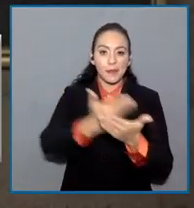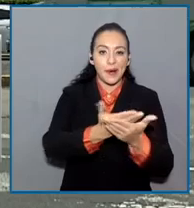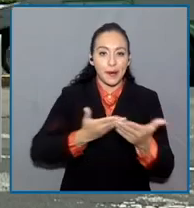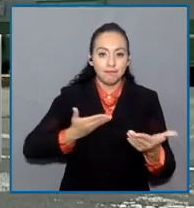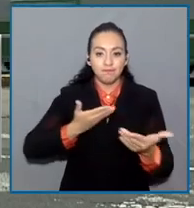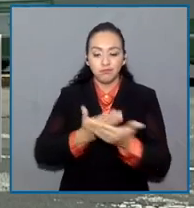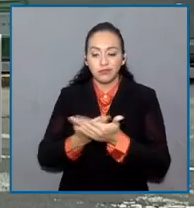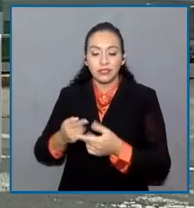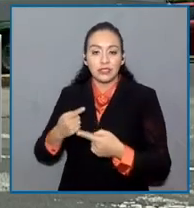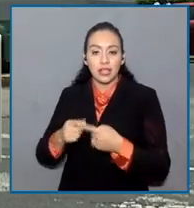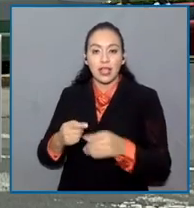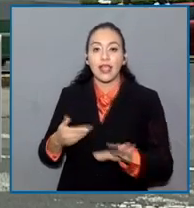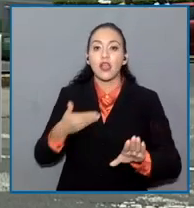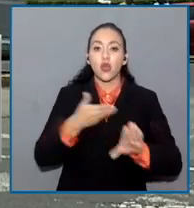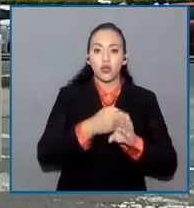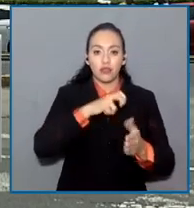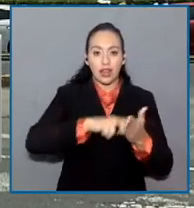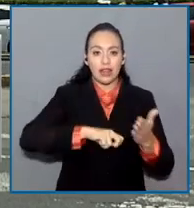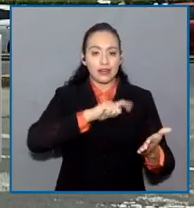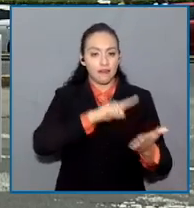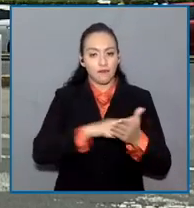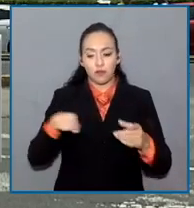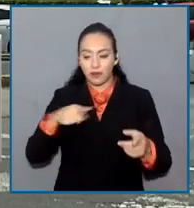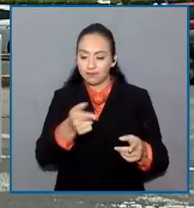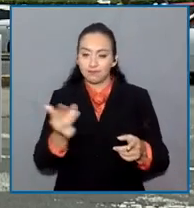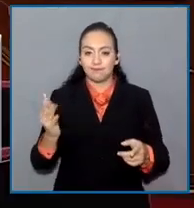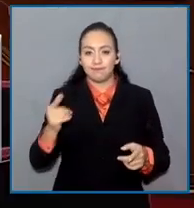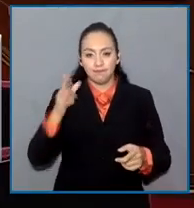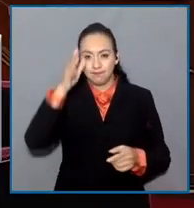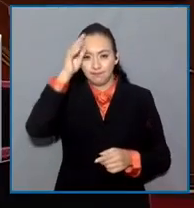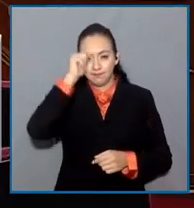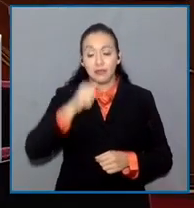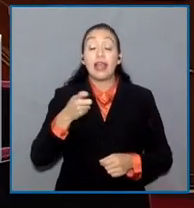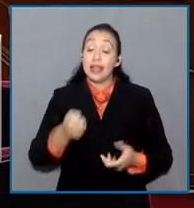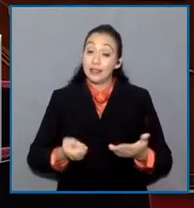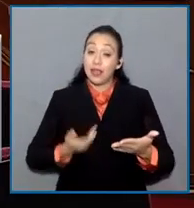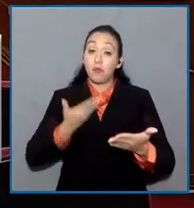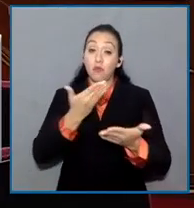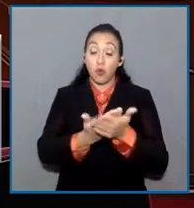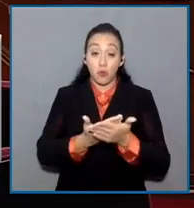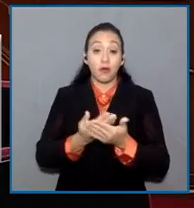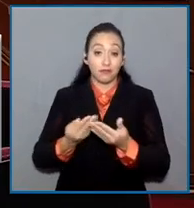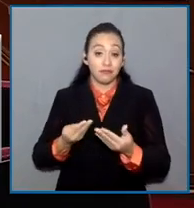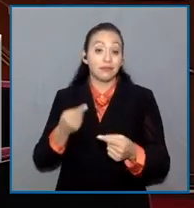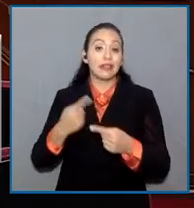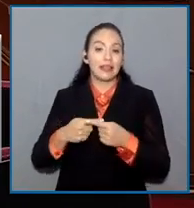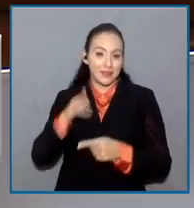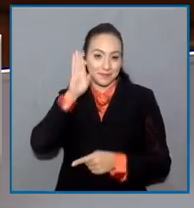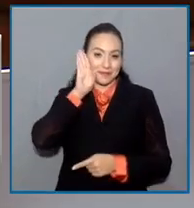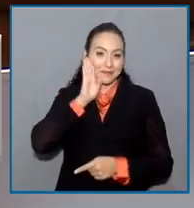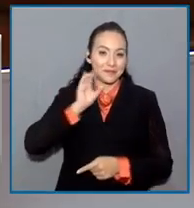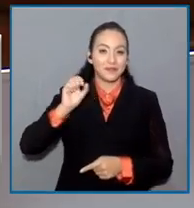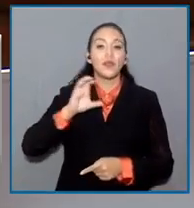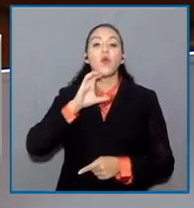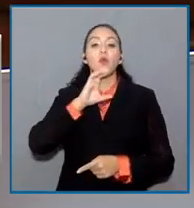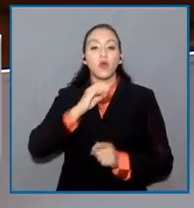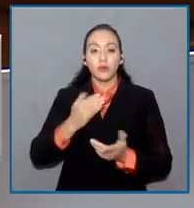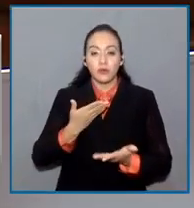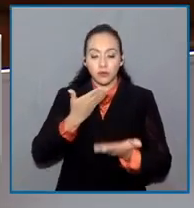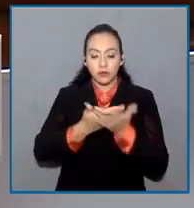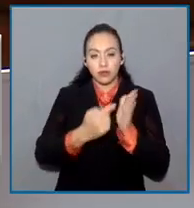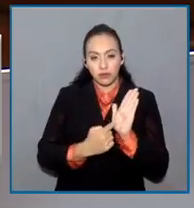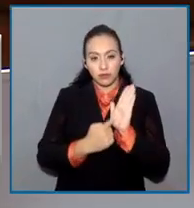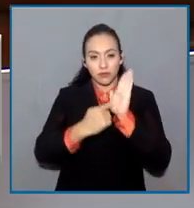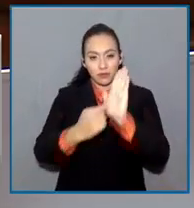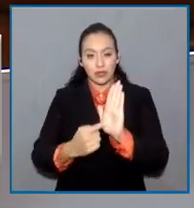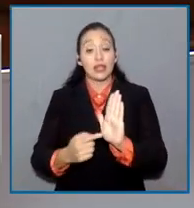la reforma al Poder Judicial. Es la propuesta que el ministro Juan Luis González Alcántara Carrancá presentará al Pleno y que propone